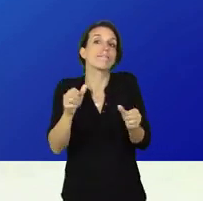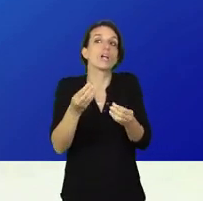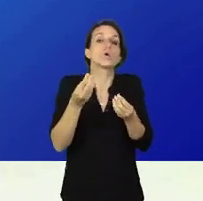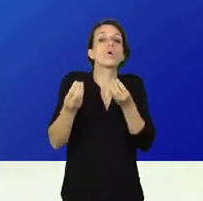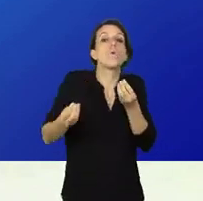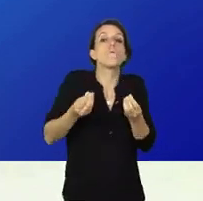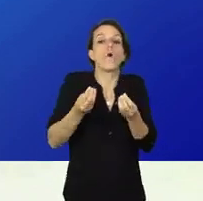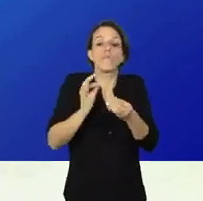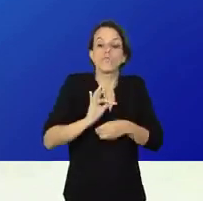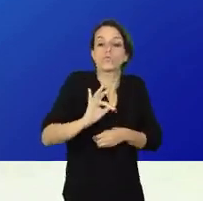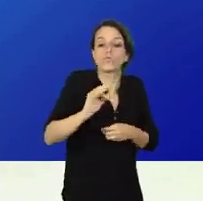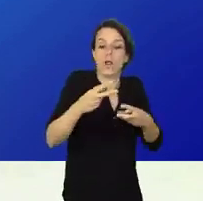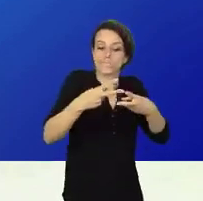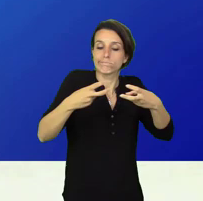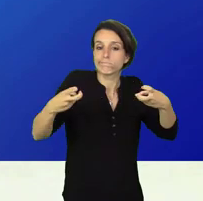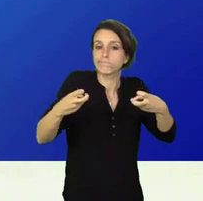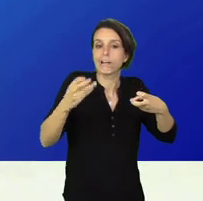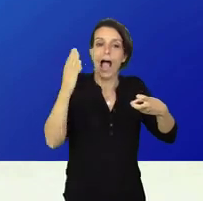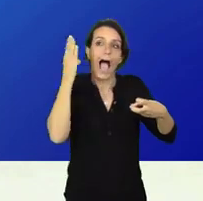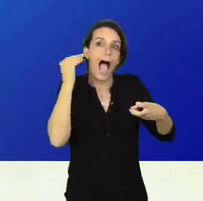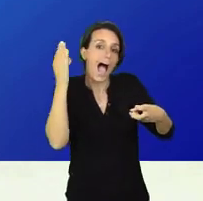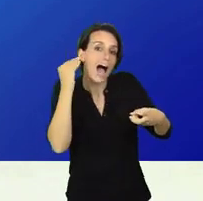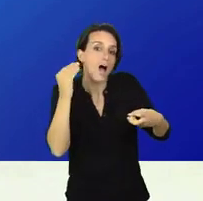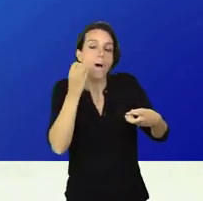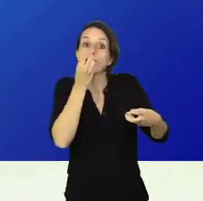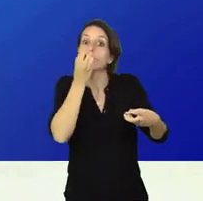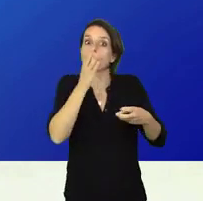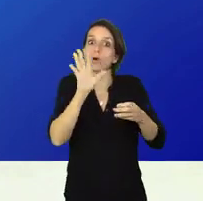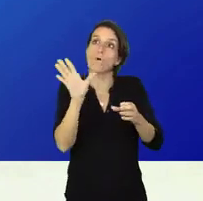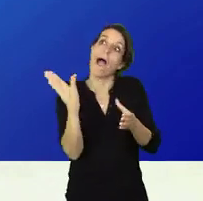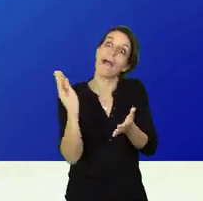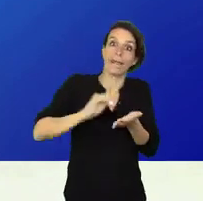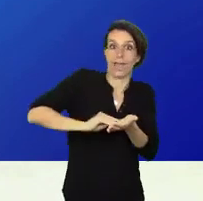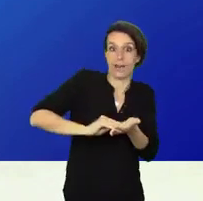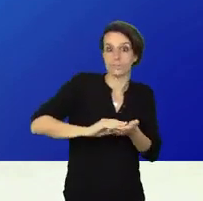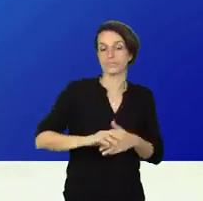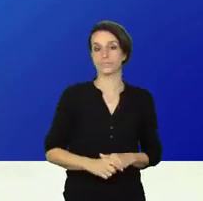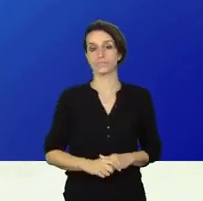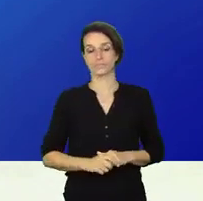el inicio, pensando cómo la audiodescripción podía ser un elemento narrativo más.